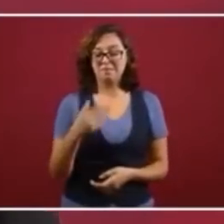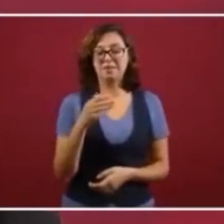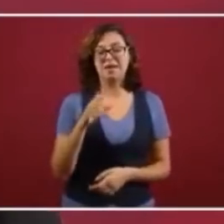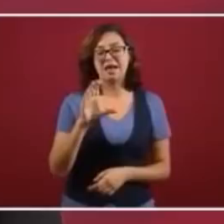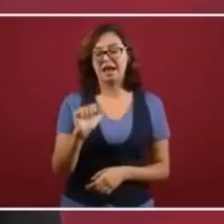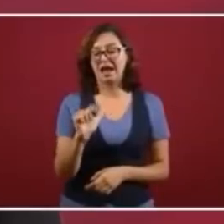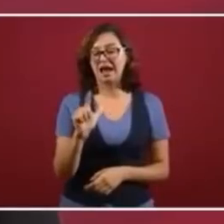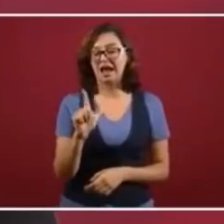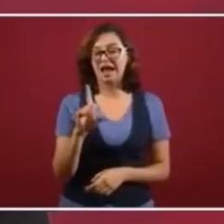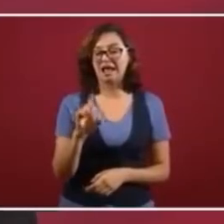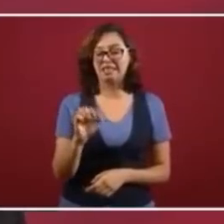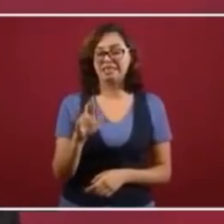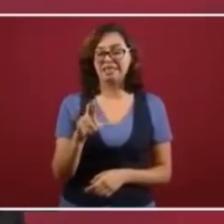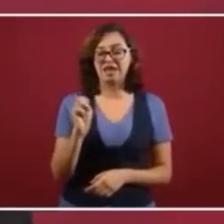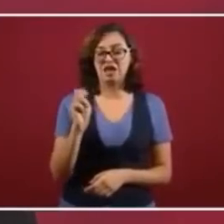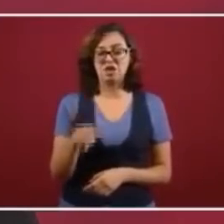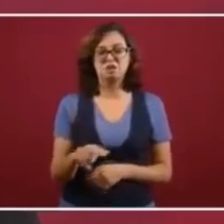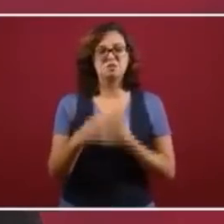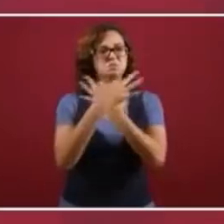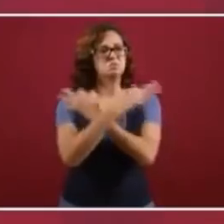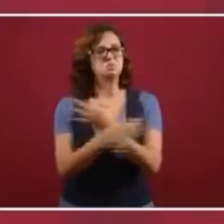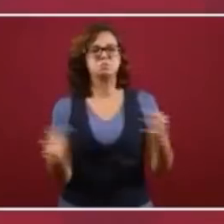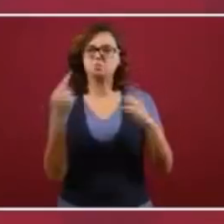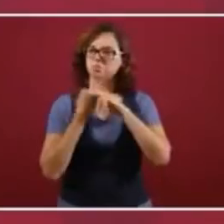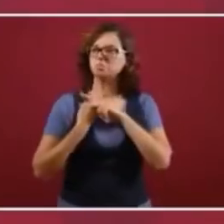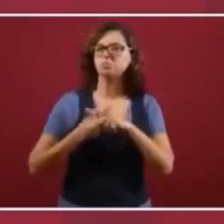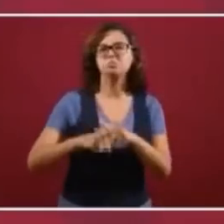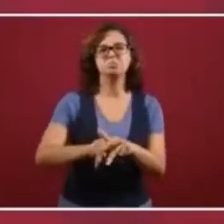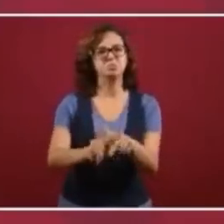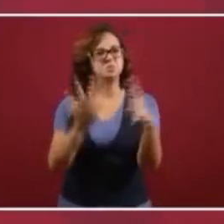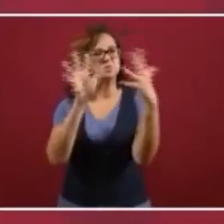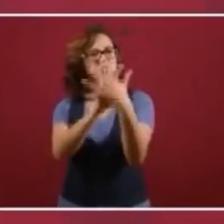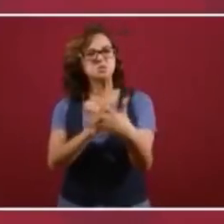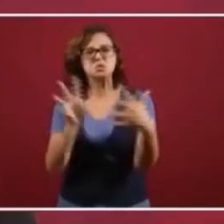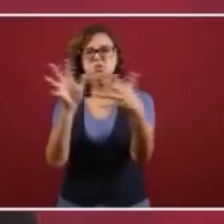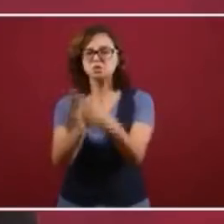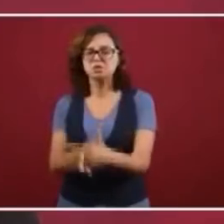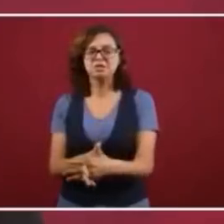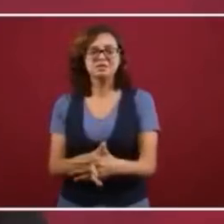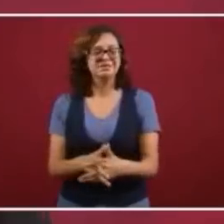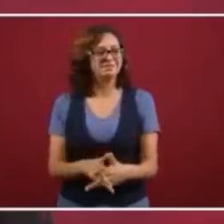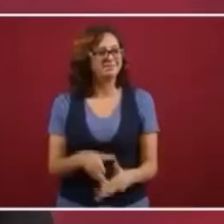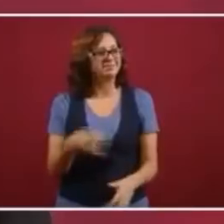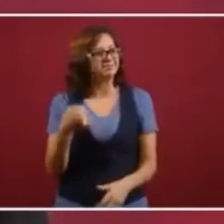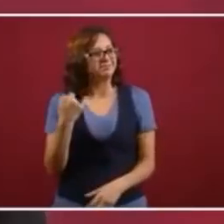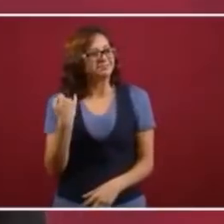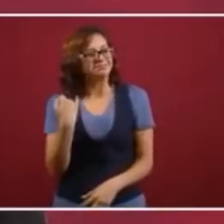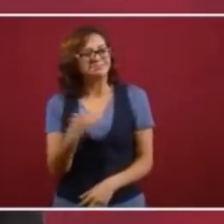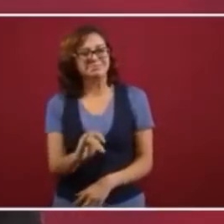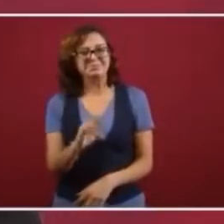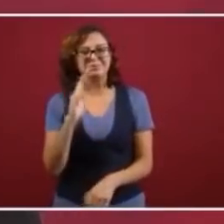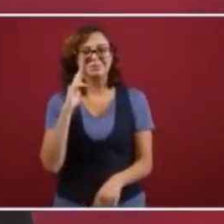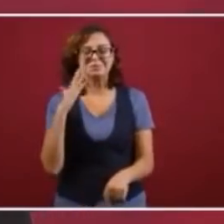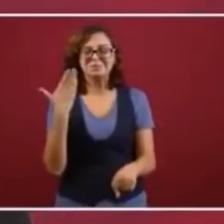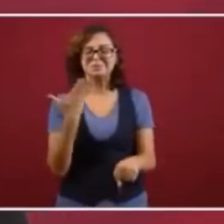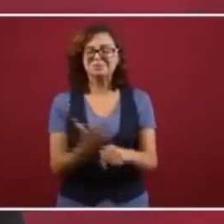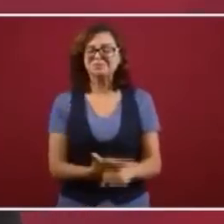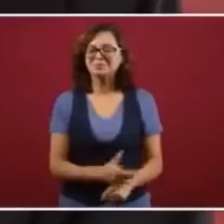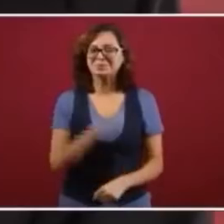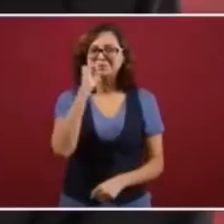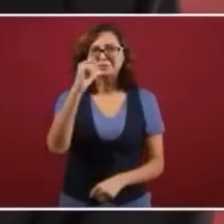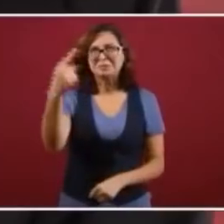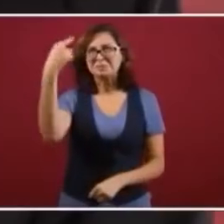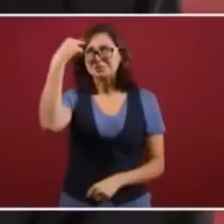fue un absurdo, fue un acto irresponsable e irracional.